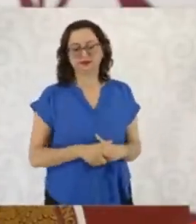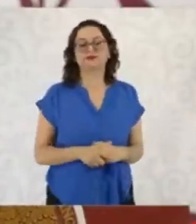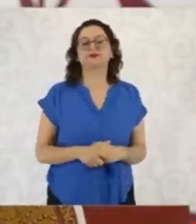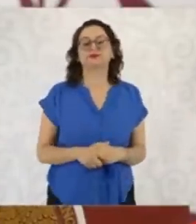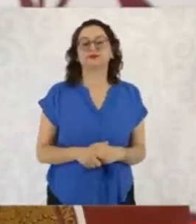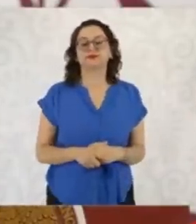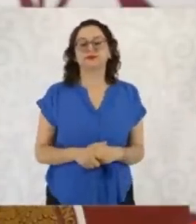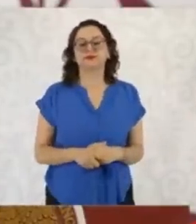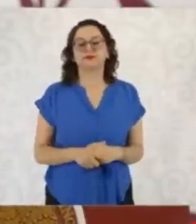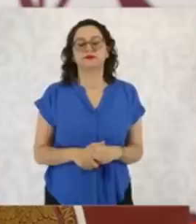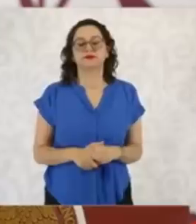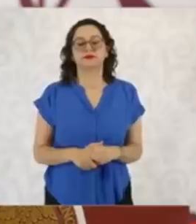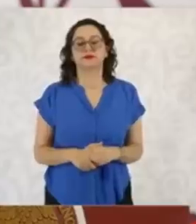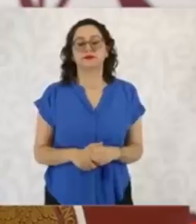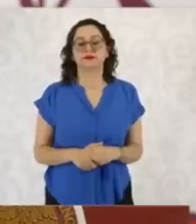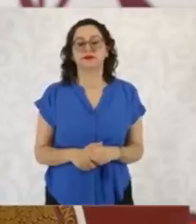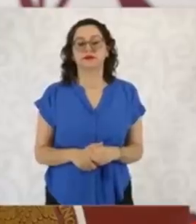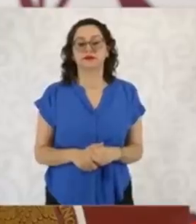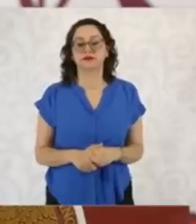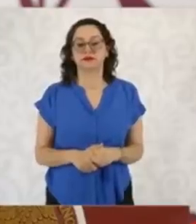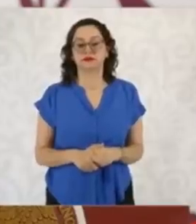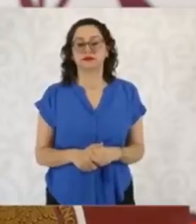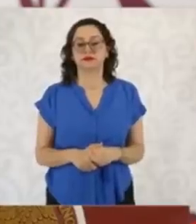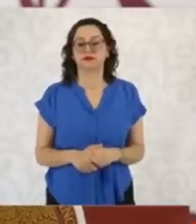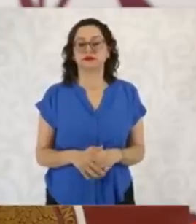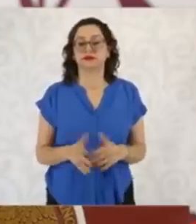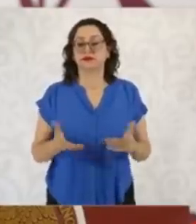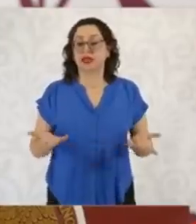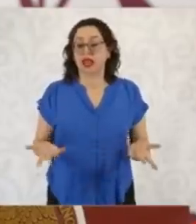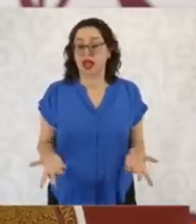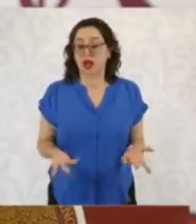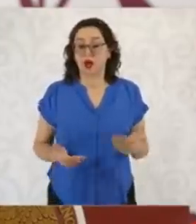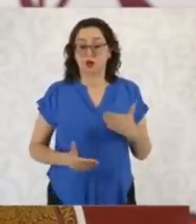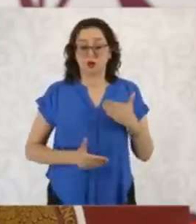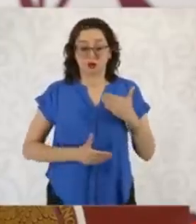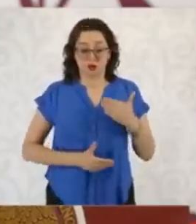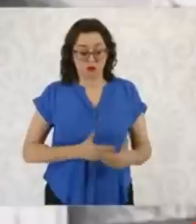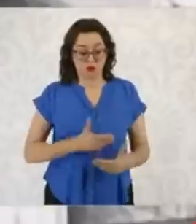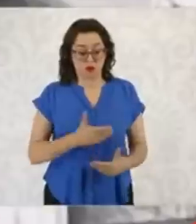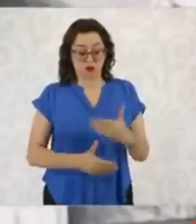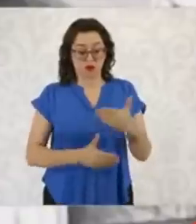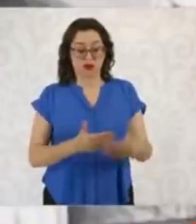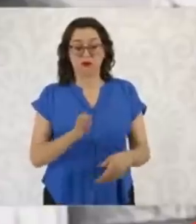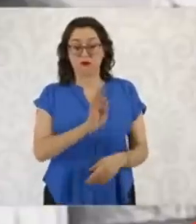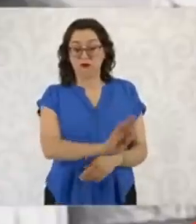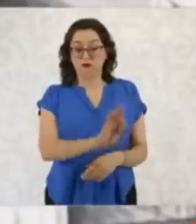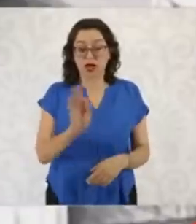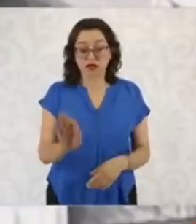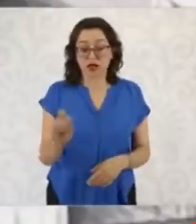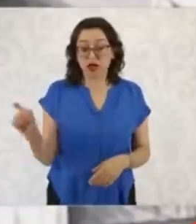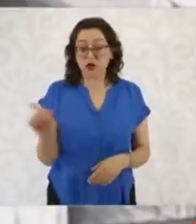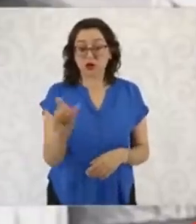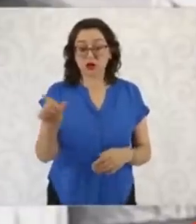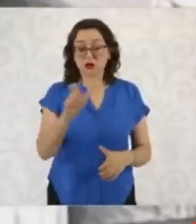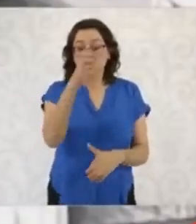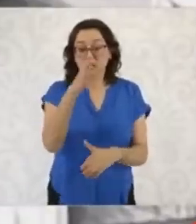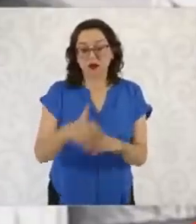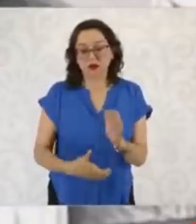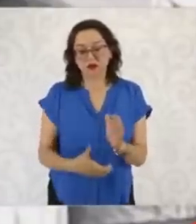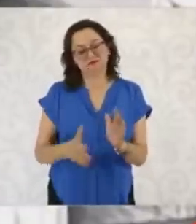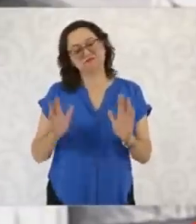la continuidad de este proceso tampoco está definido en términos de fechas, pero